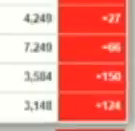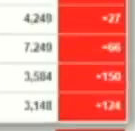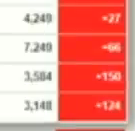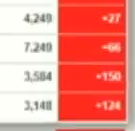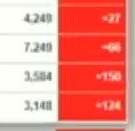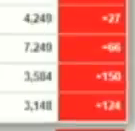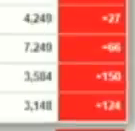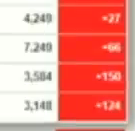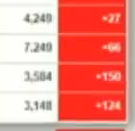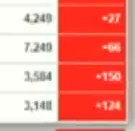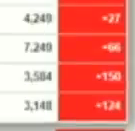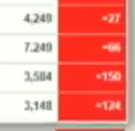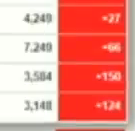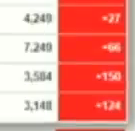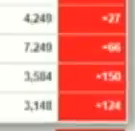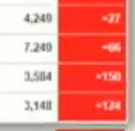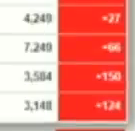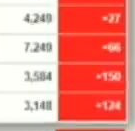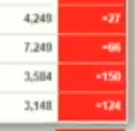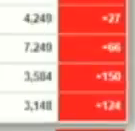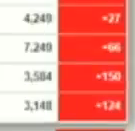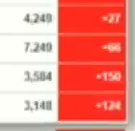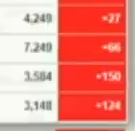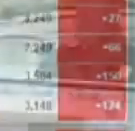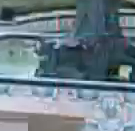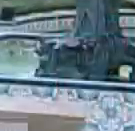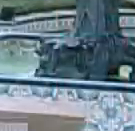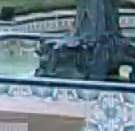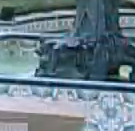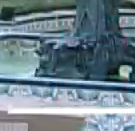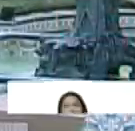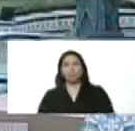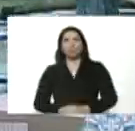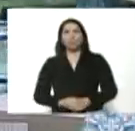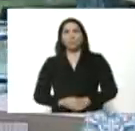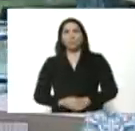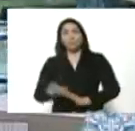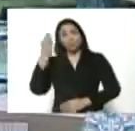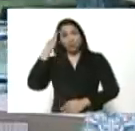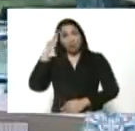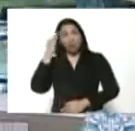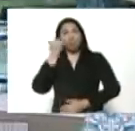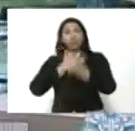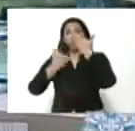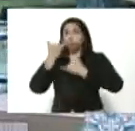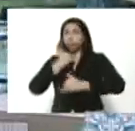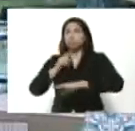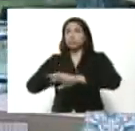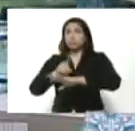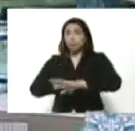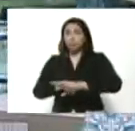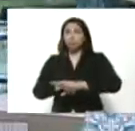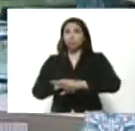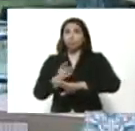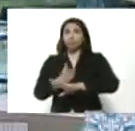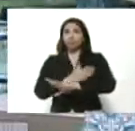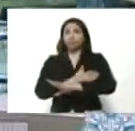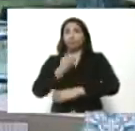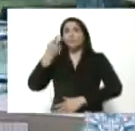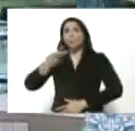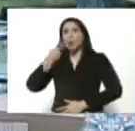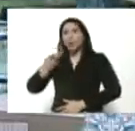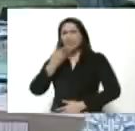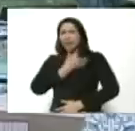con el pueblo de los eeuu sabemos errores muy tempranos por las políticas